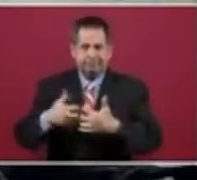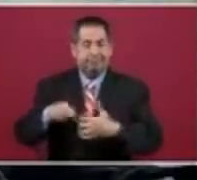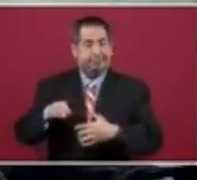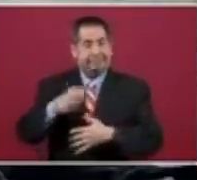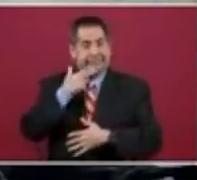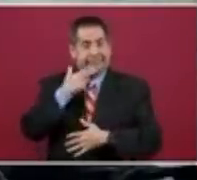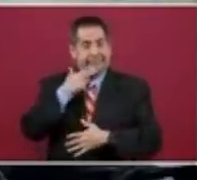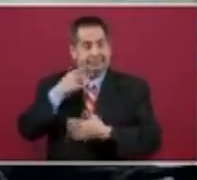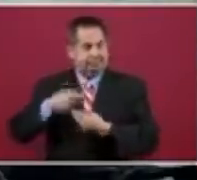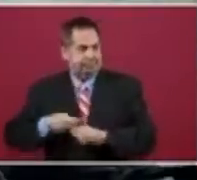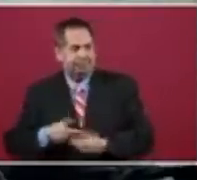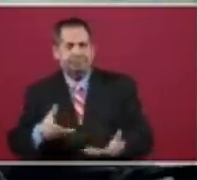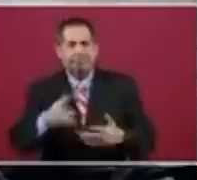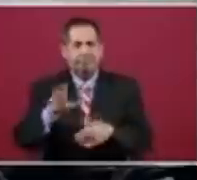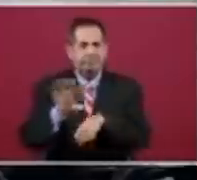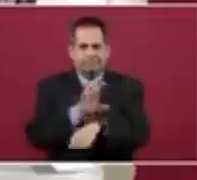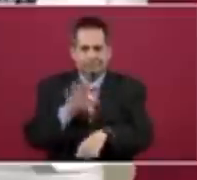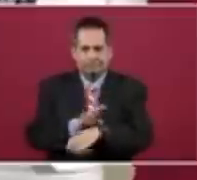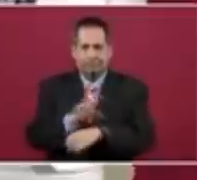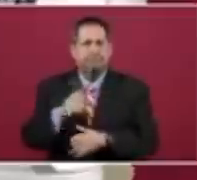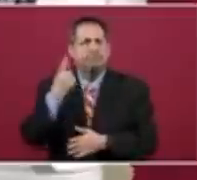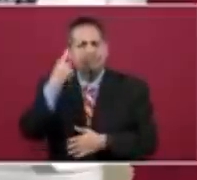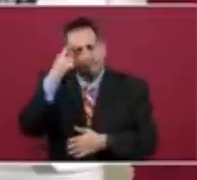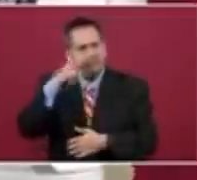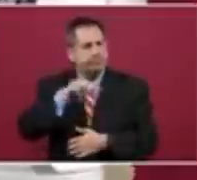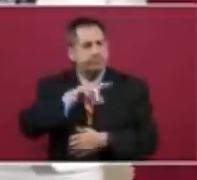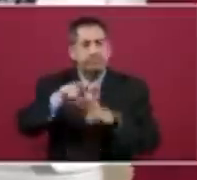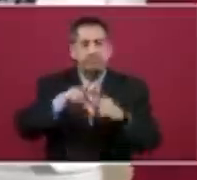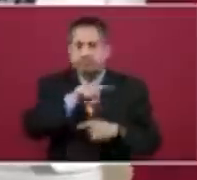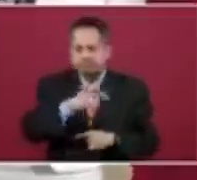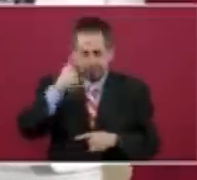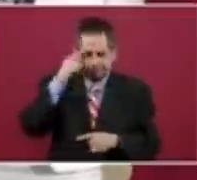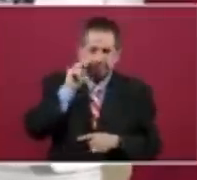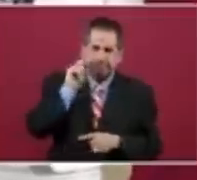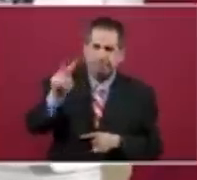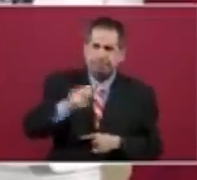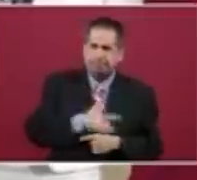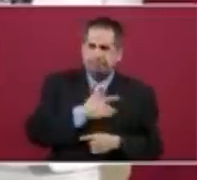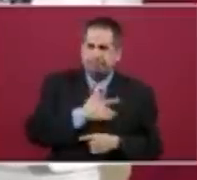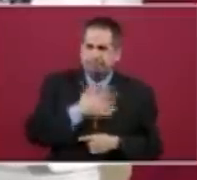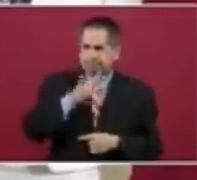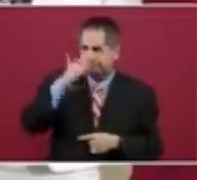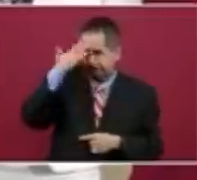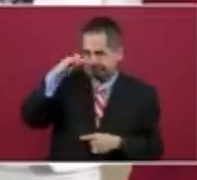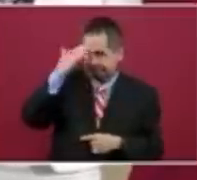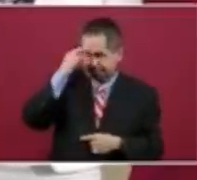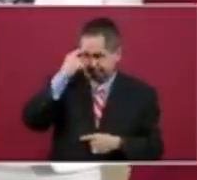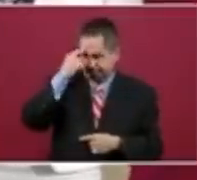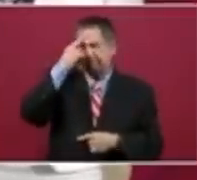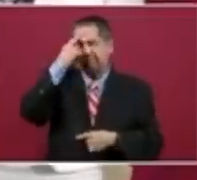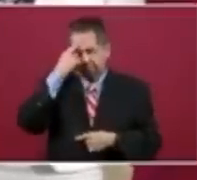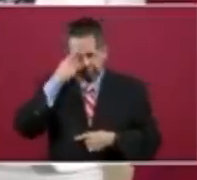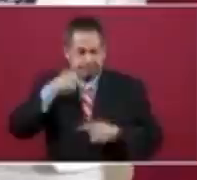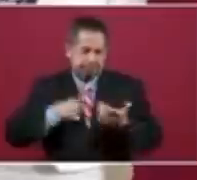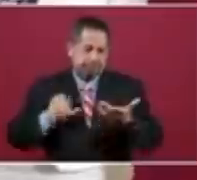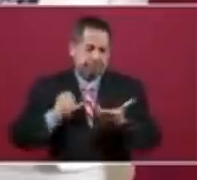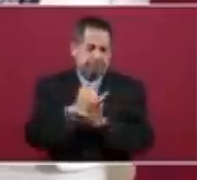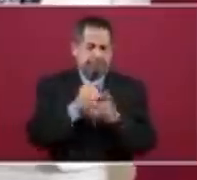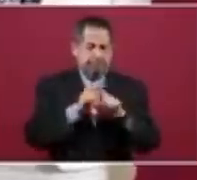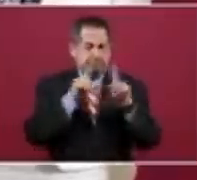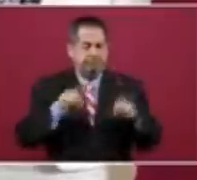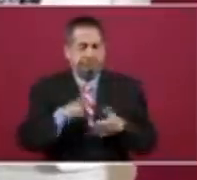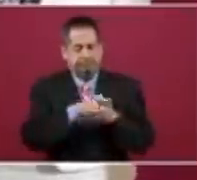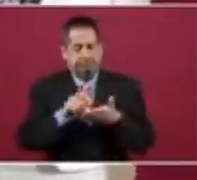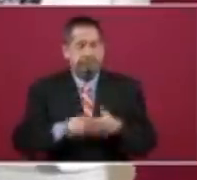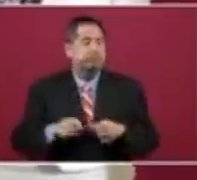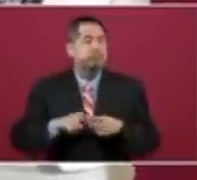ejercicio democrático ellos puedan tomar una decisión muy informada. Entonces, fueron 17 sesiones en Tlaxcala y en Puebla